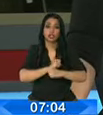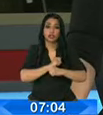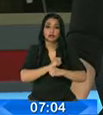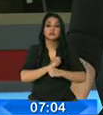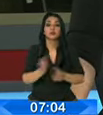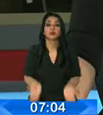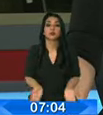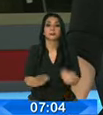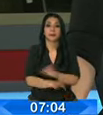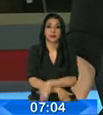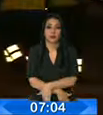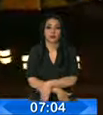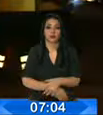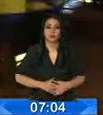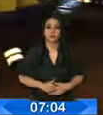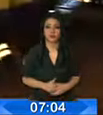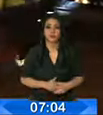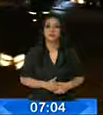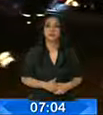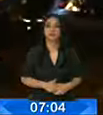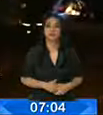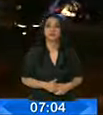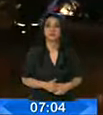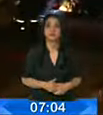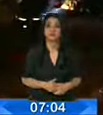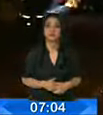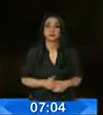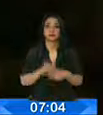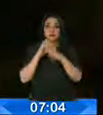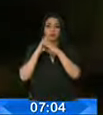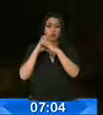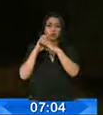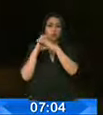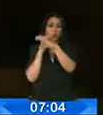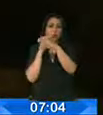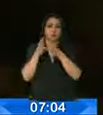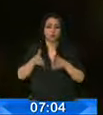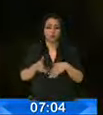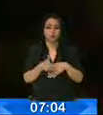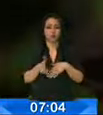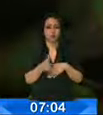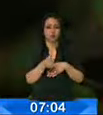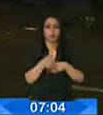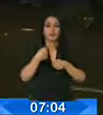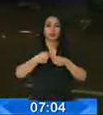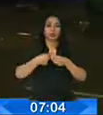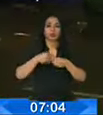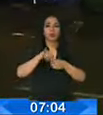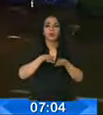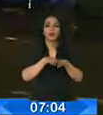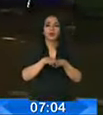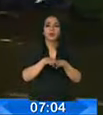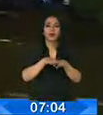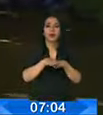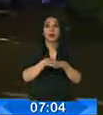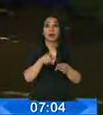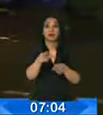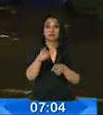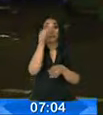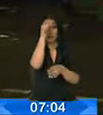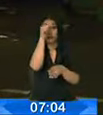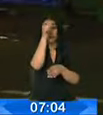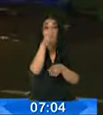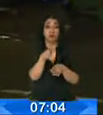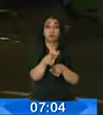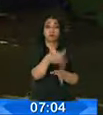de trabajo un bus interprovincial que cubría la ruta quito ibarra se volcó la noche de este domingo